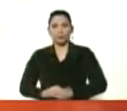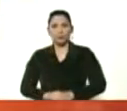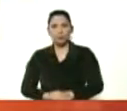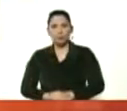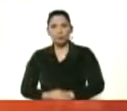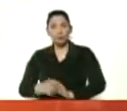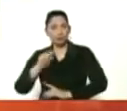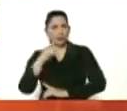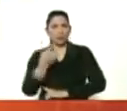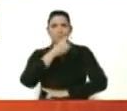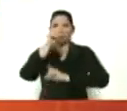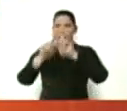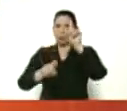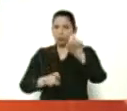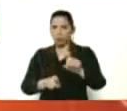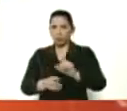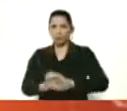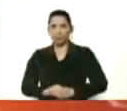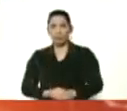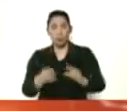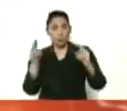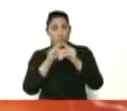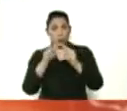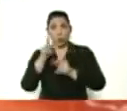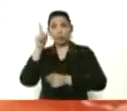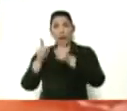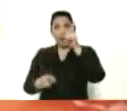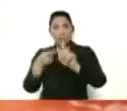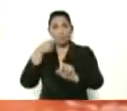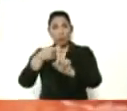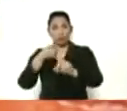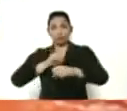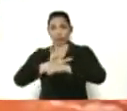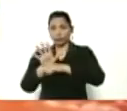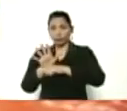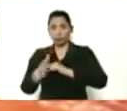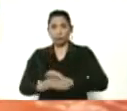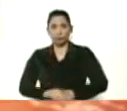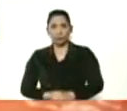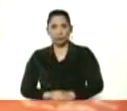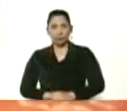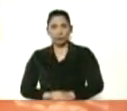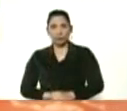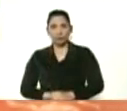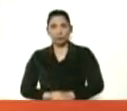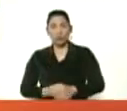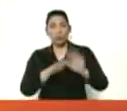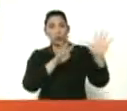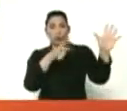La primera pregunta, Julio, ¿conoces a alguien positivo de COVID-19?